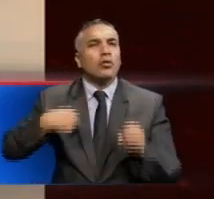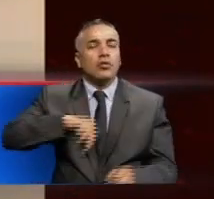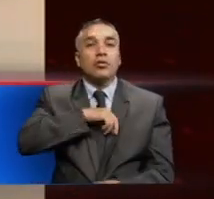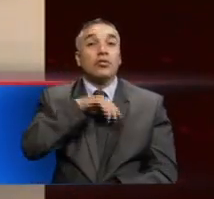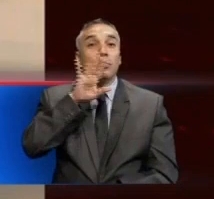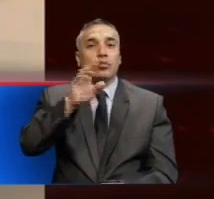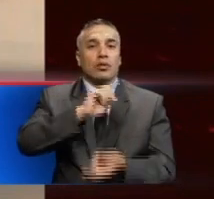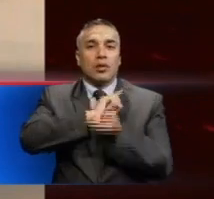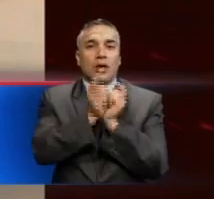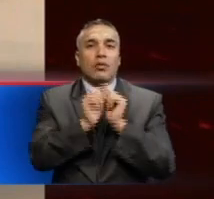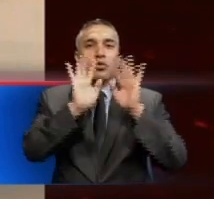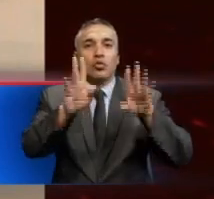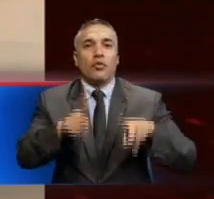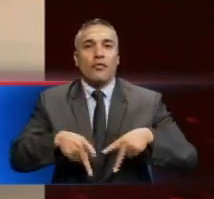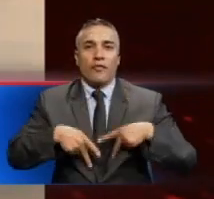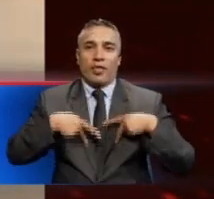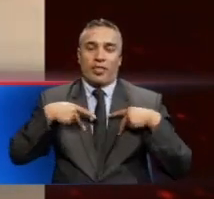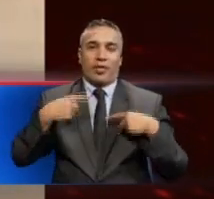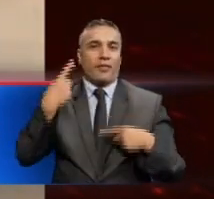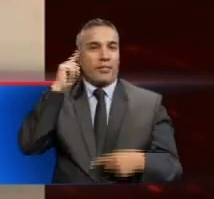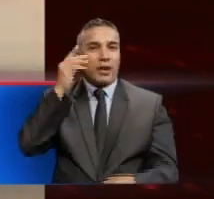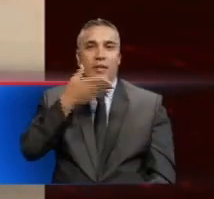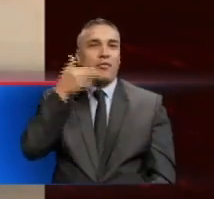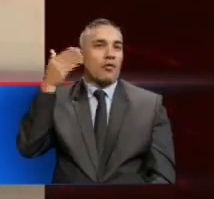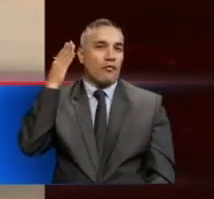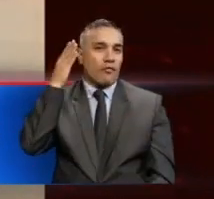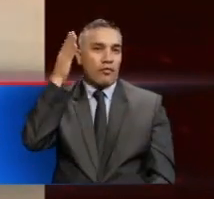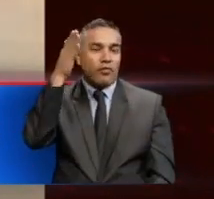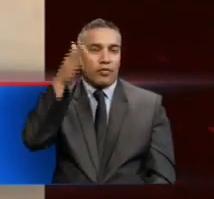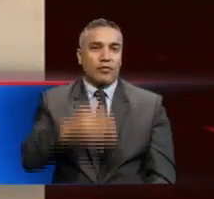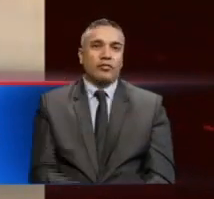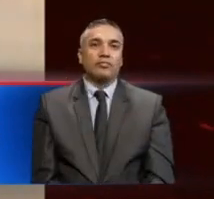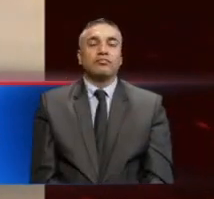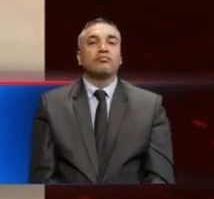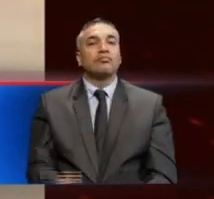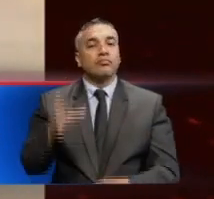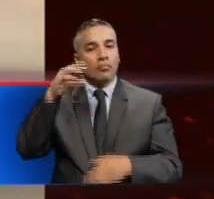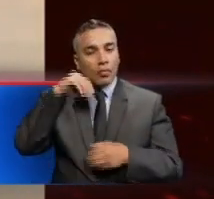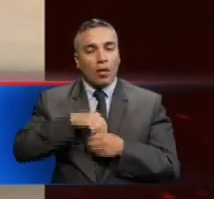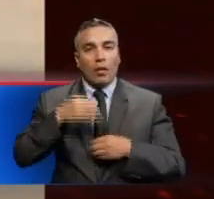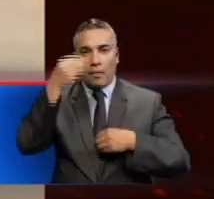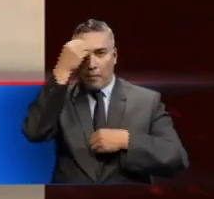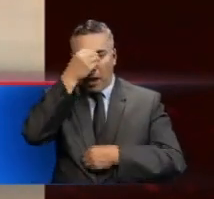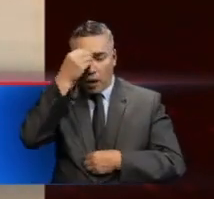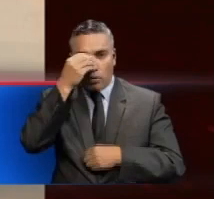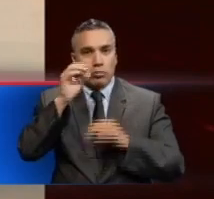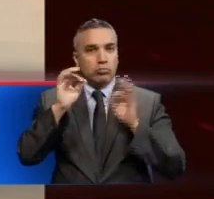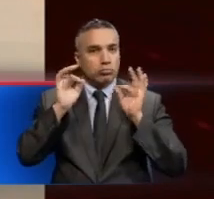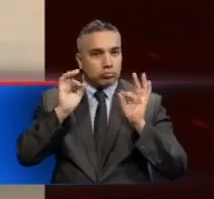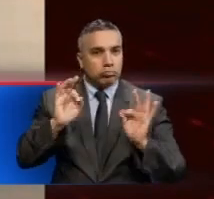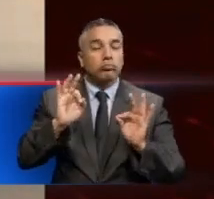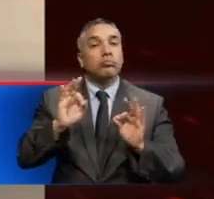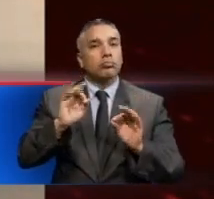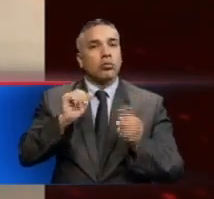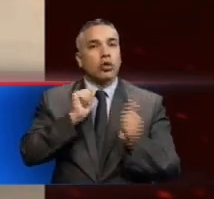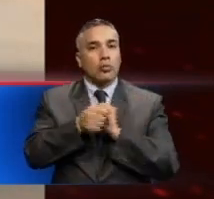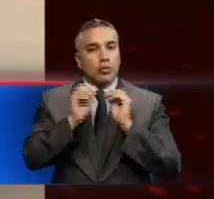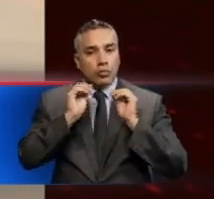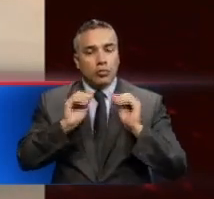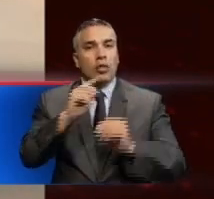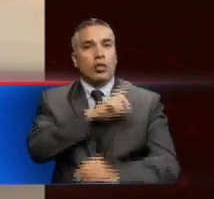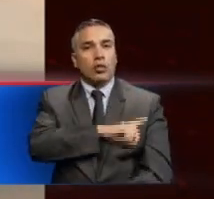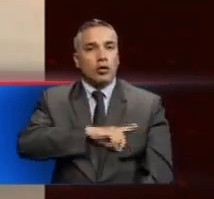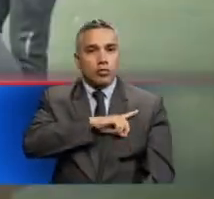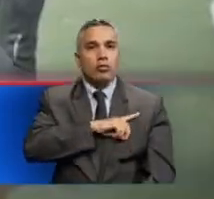vidas de esos niños que se van a ir desarrollando con valores y principios que enseña el deporte, como la disciplina,